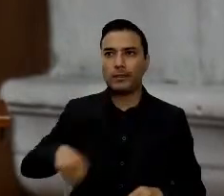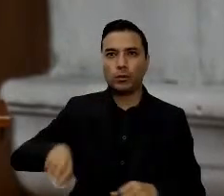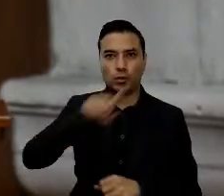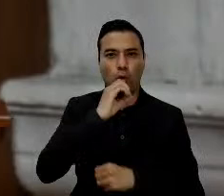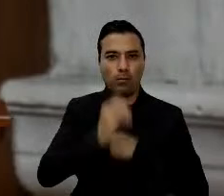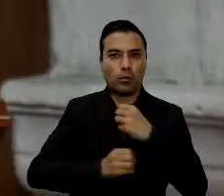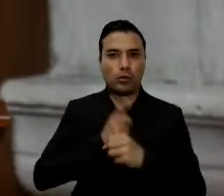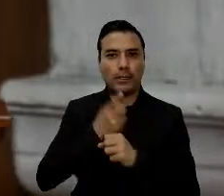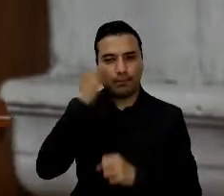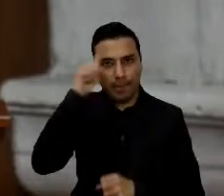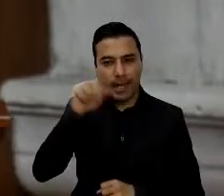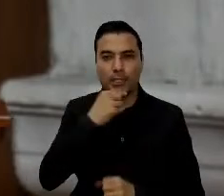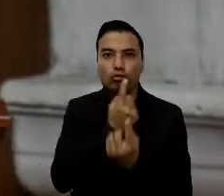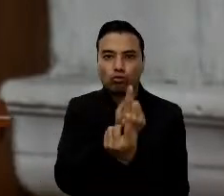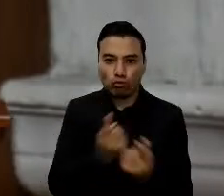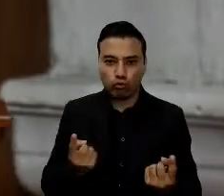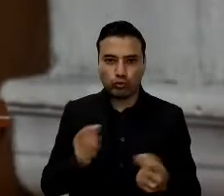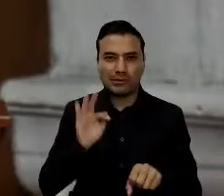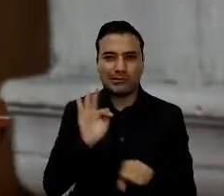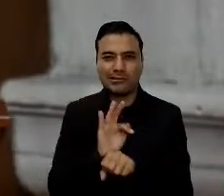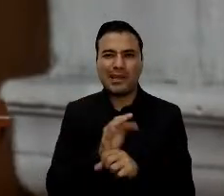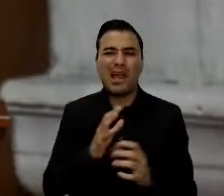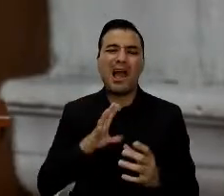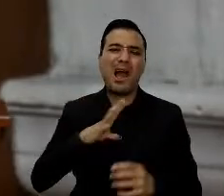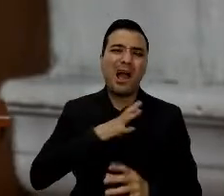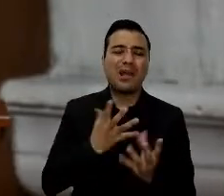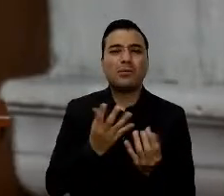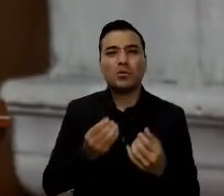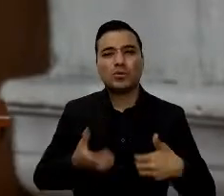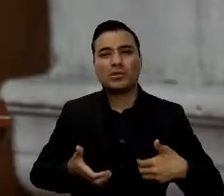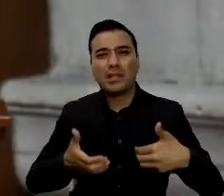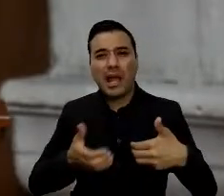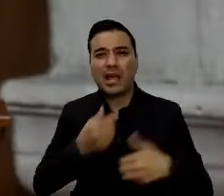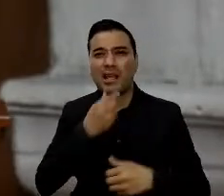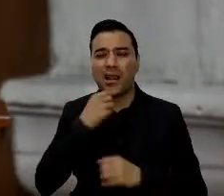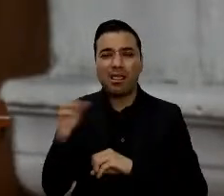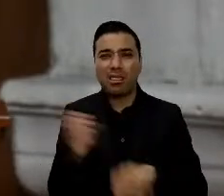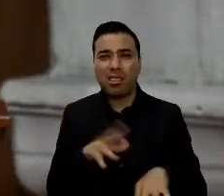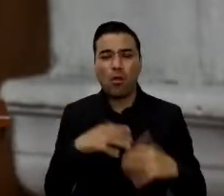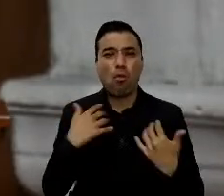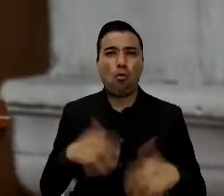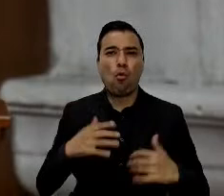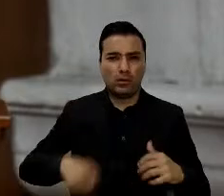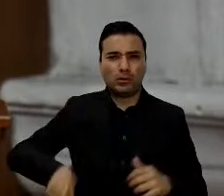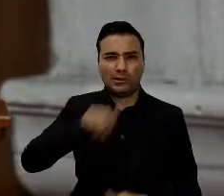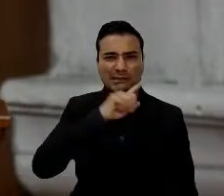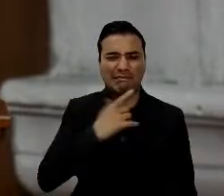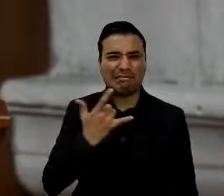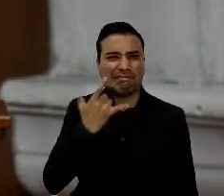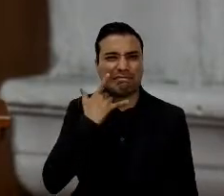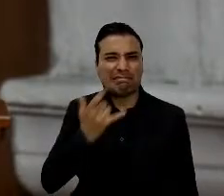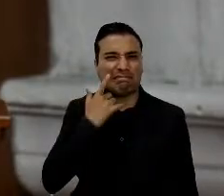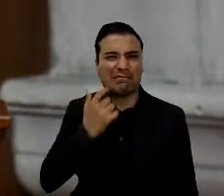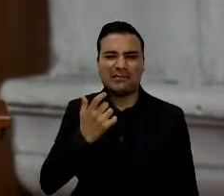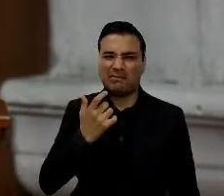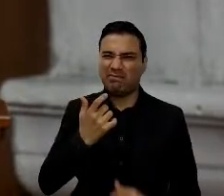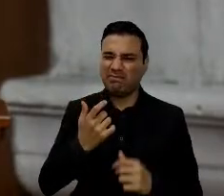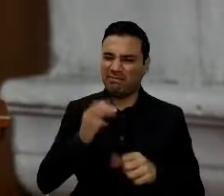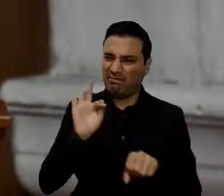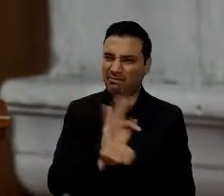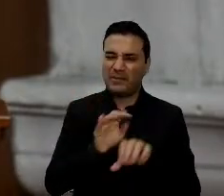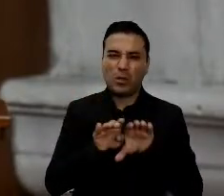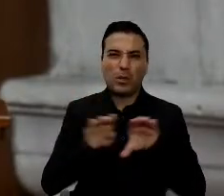en el abandono de nuestras calles pero sobre todo somos una exigencia de igualdad hoy las mujeres de las 61